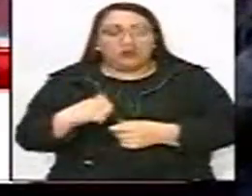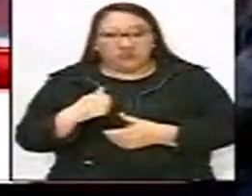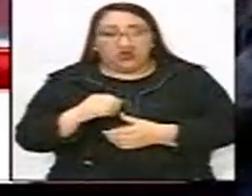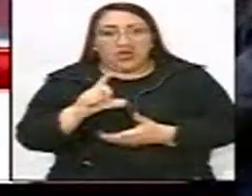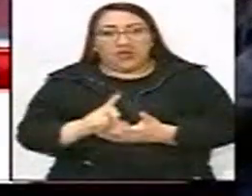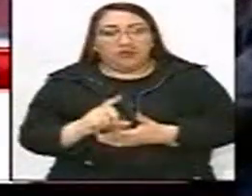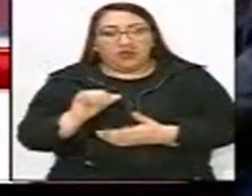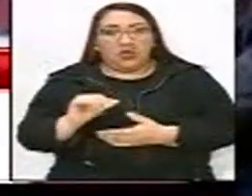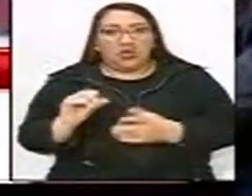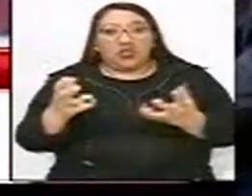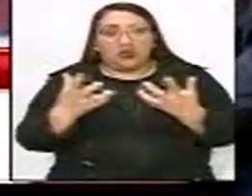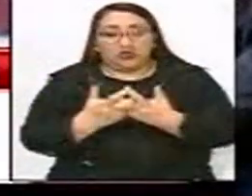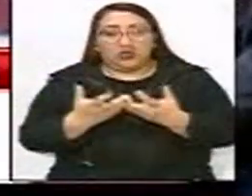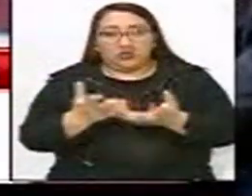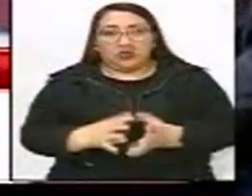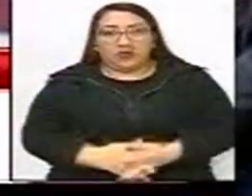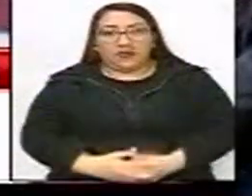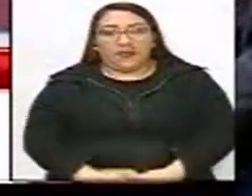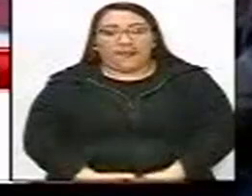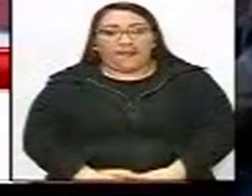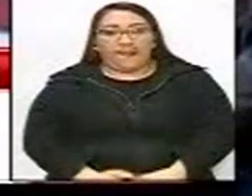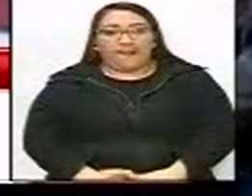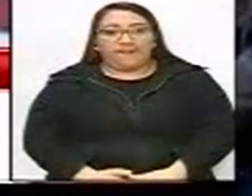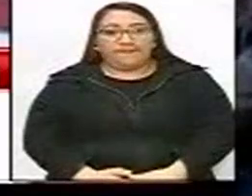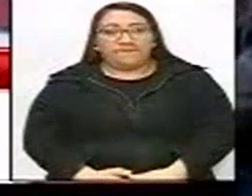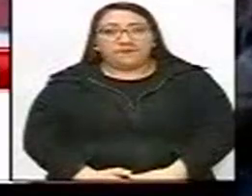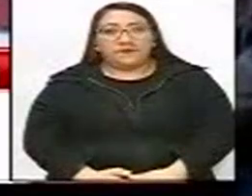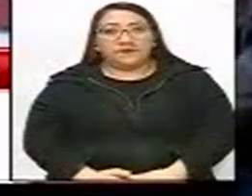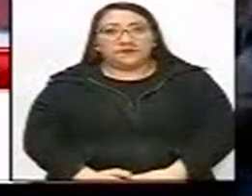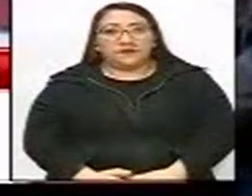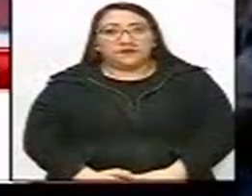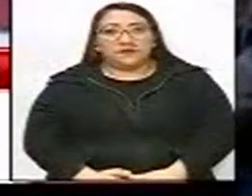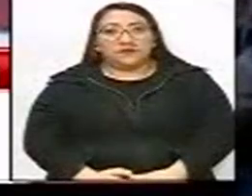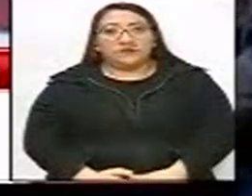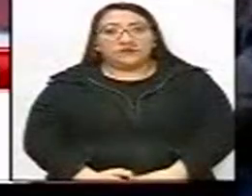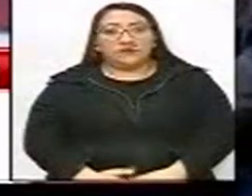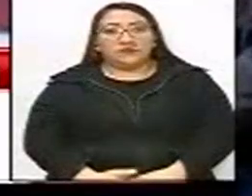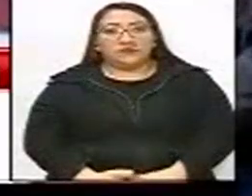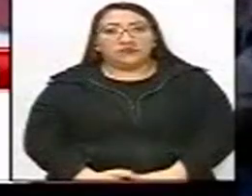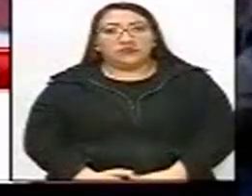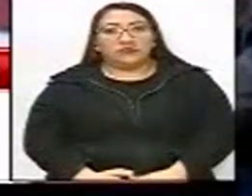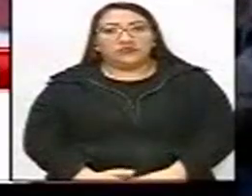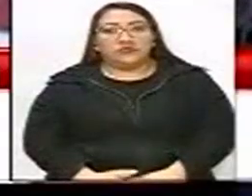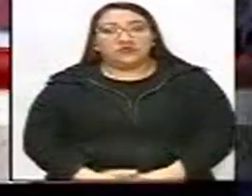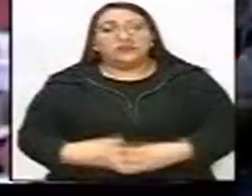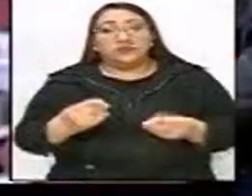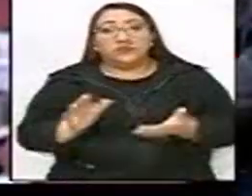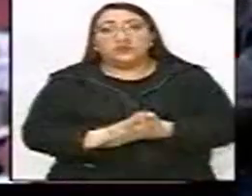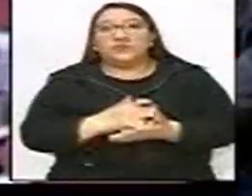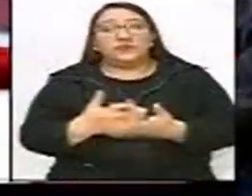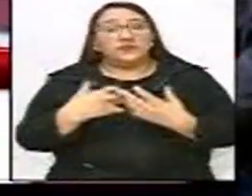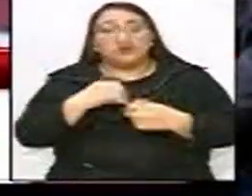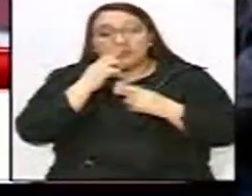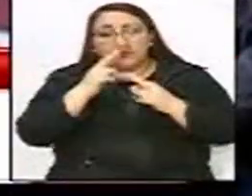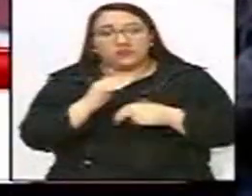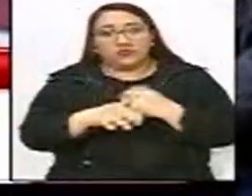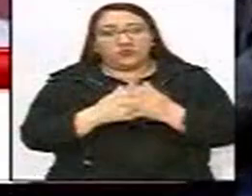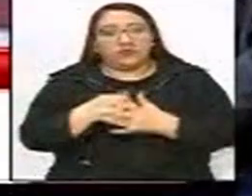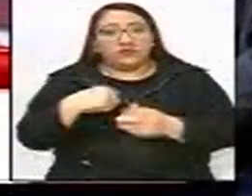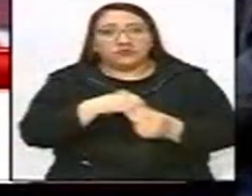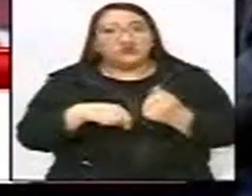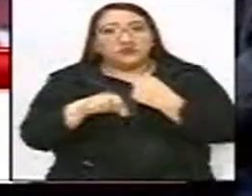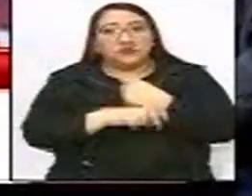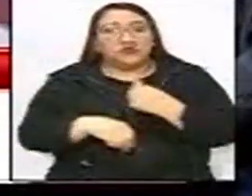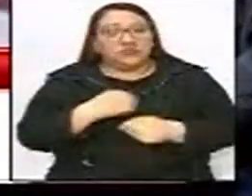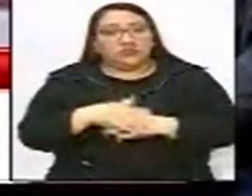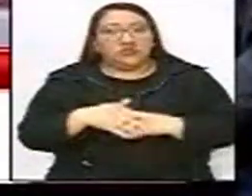Municipalidad de Lima y el concesionario, porque de repente nadie pretende vulnerar la seguridad jurídica que debe haber en nuestro país y